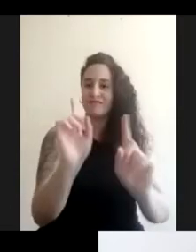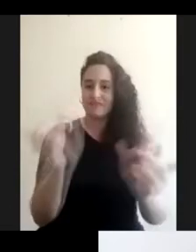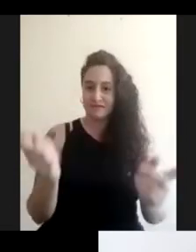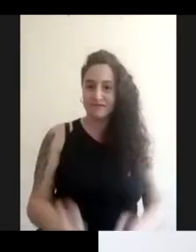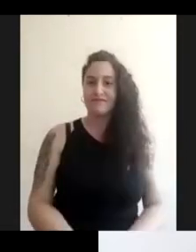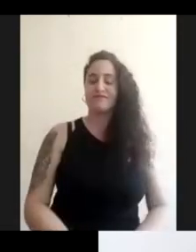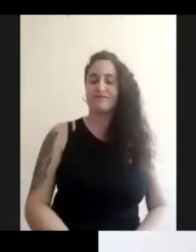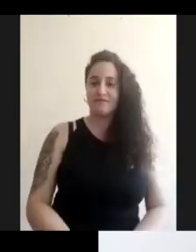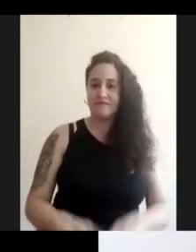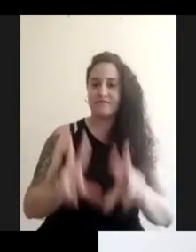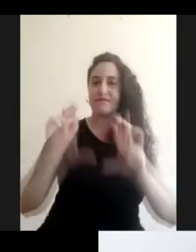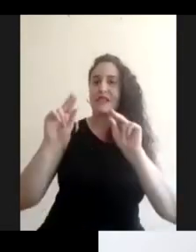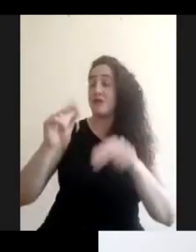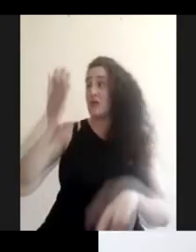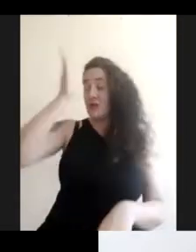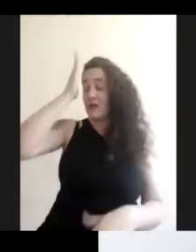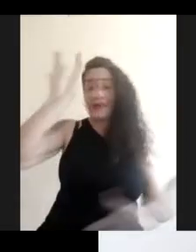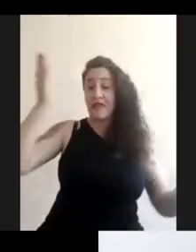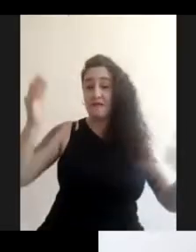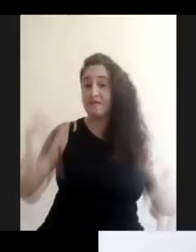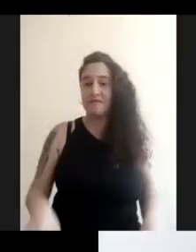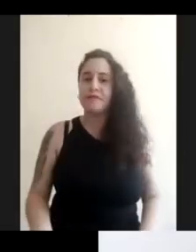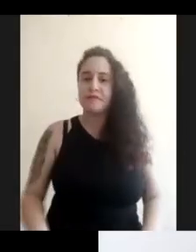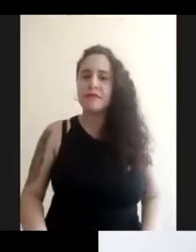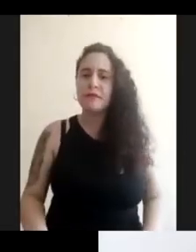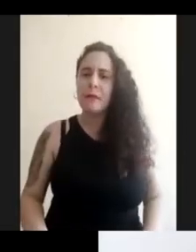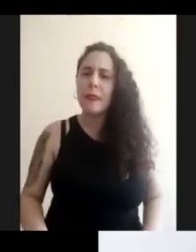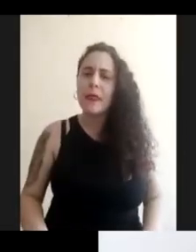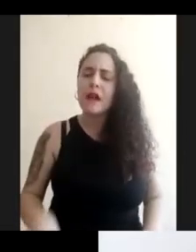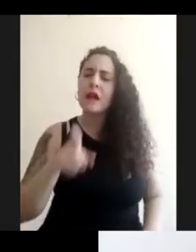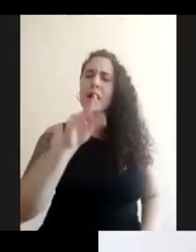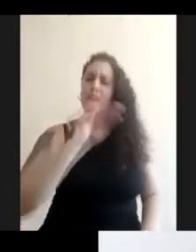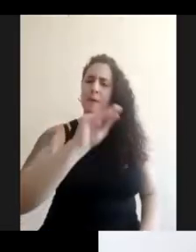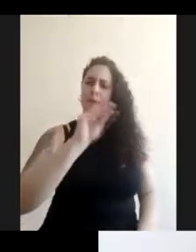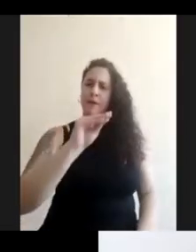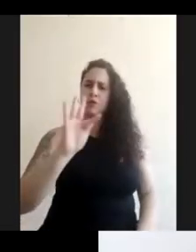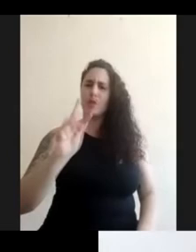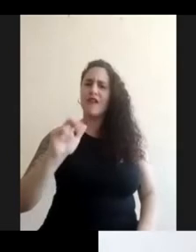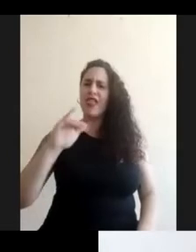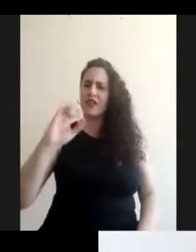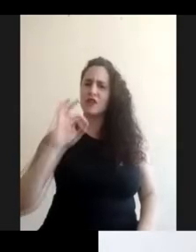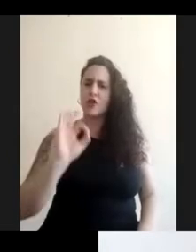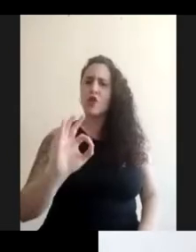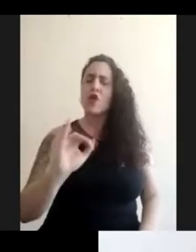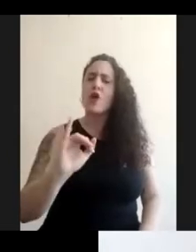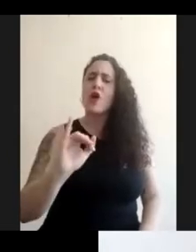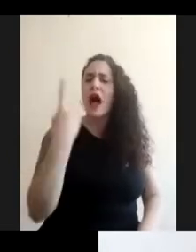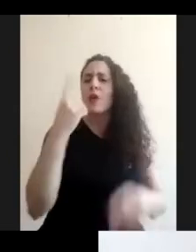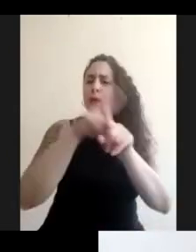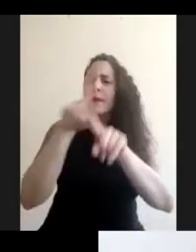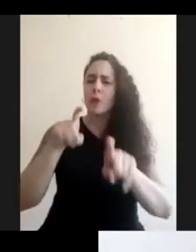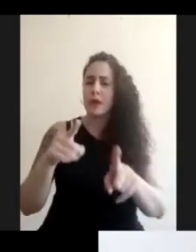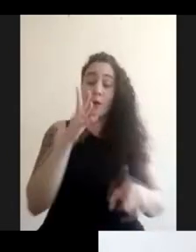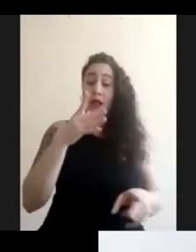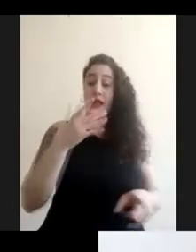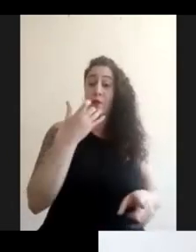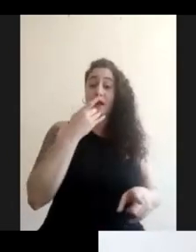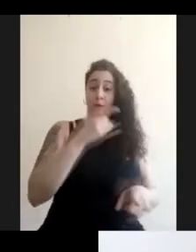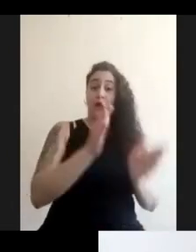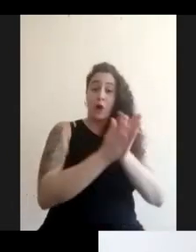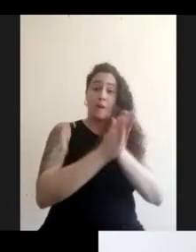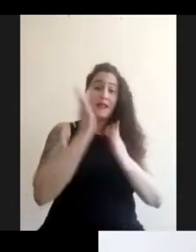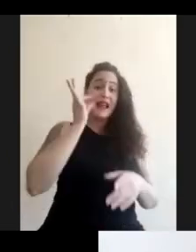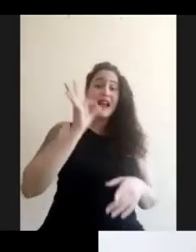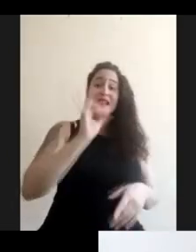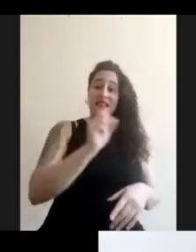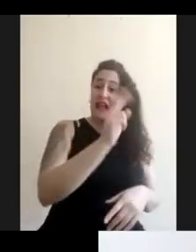Madre mía, es una barbaridad. Hay una pregunta que me surge, Francisco, porque me queda claro en Sara, me queda claro, y